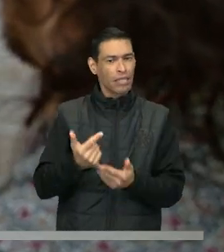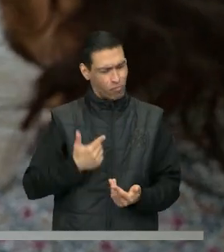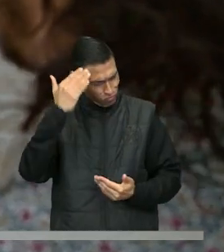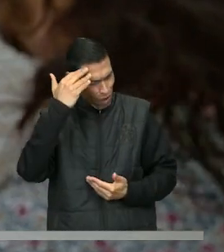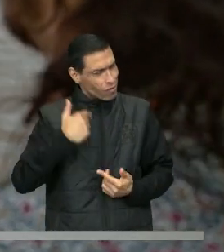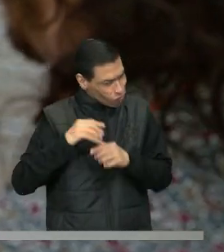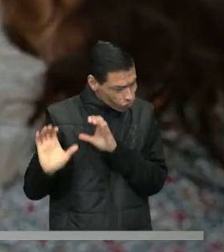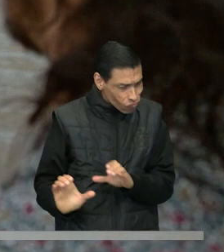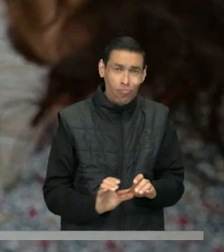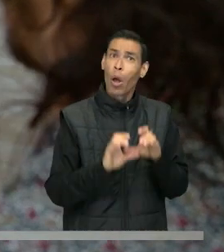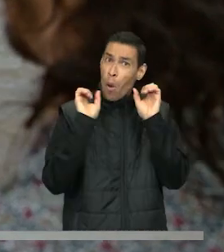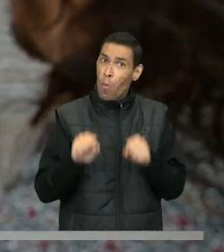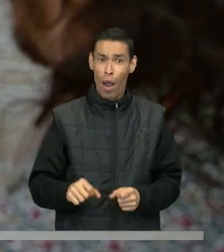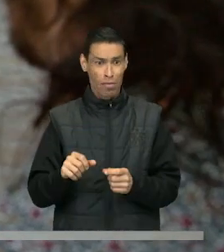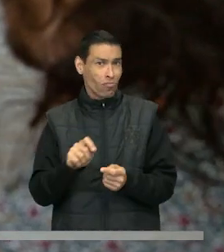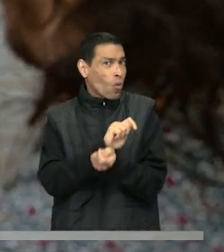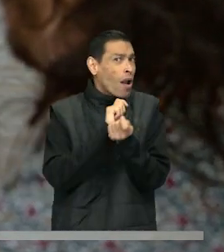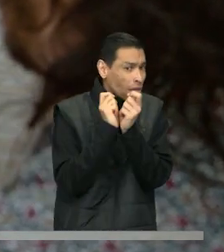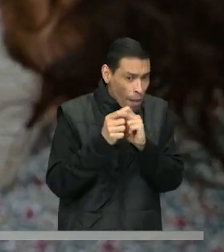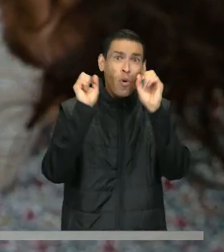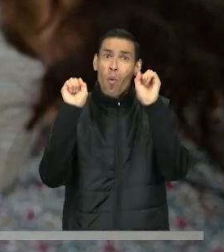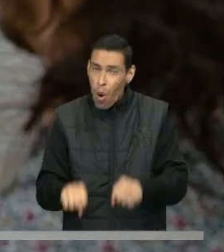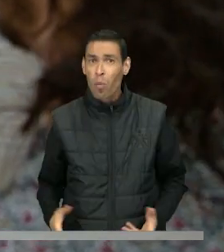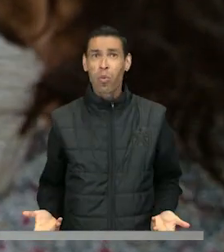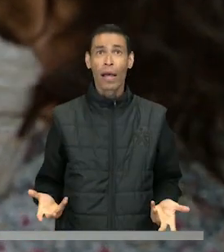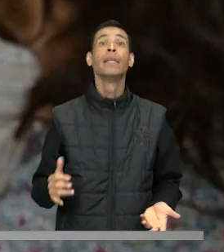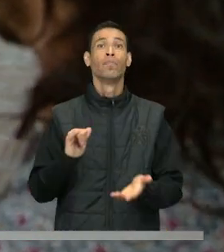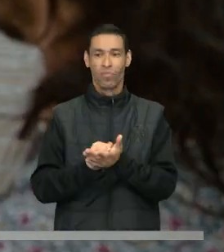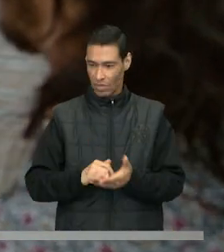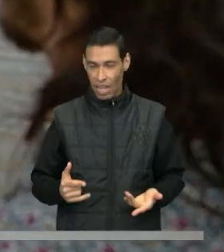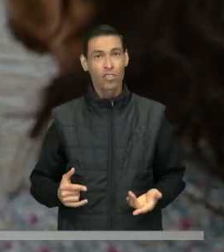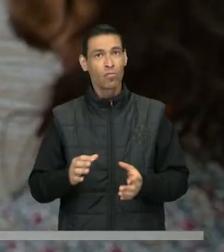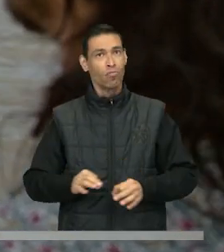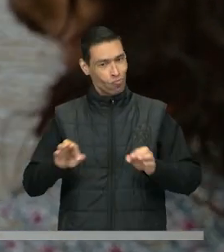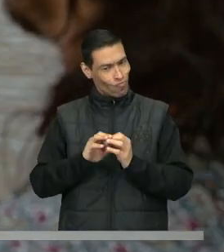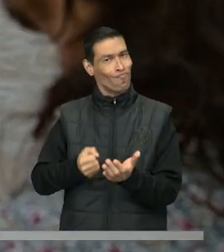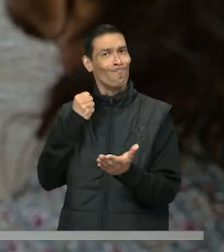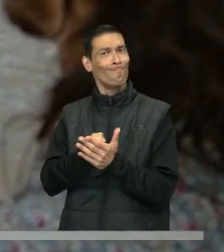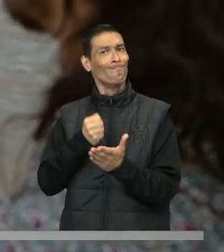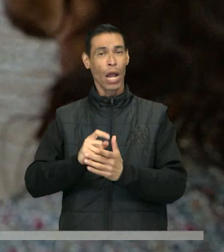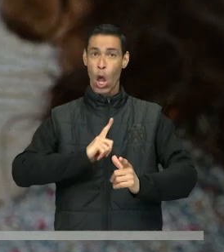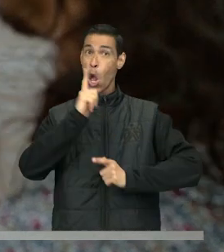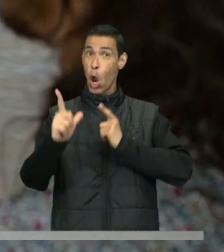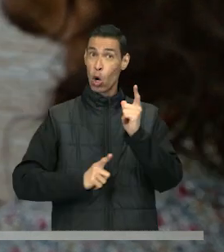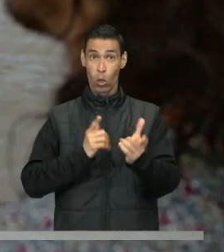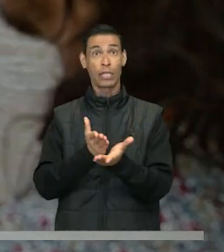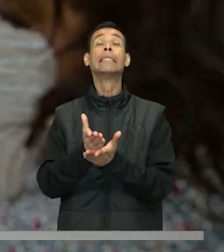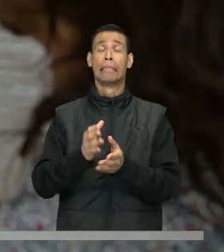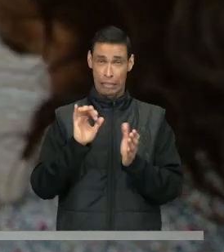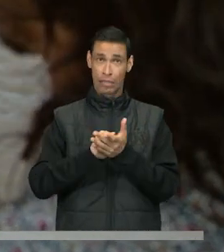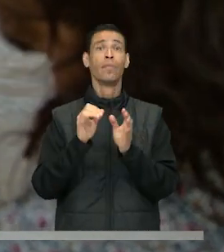que las cosas pueden y van a cambiar, lo que te hace impulsar para seguir adelante. O sea, realmente la fe es